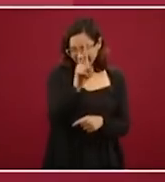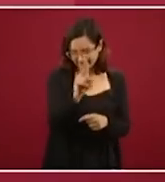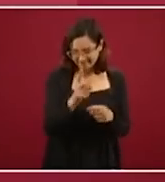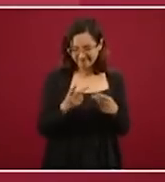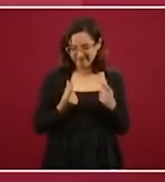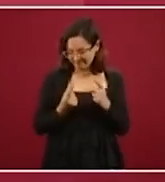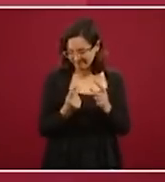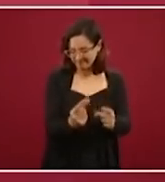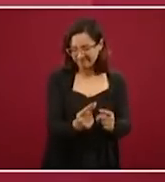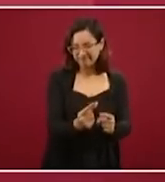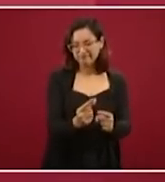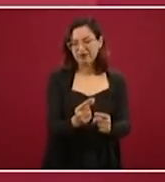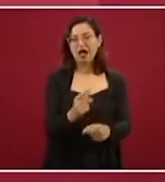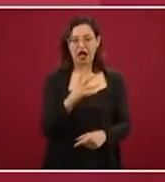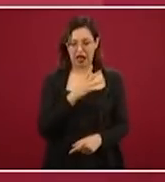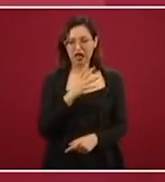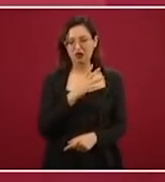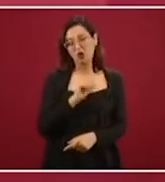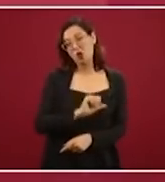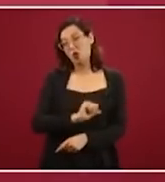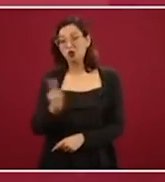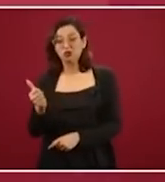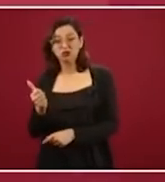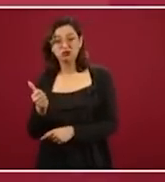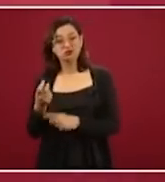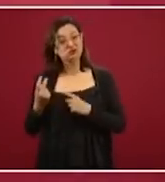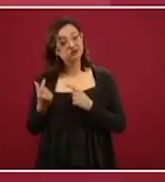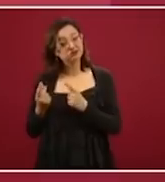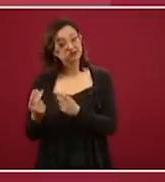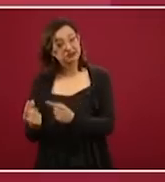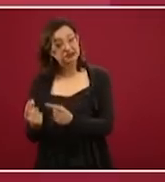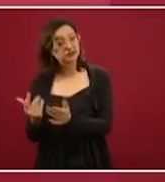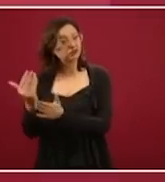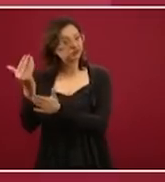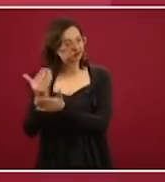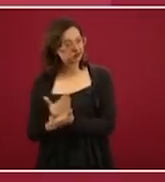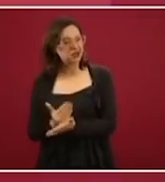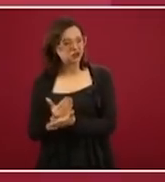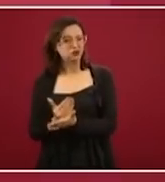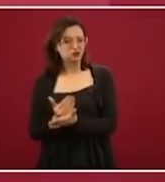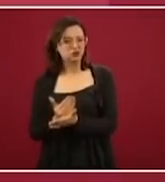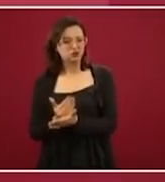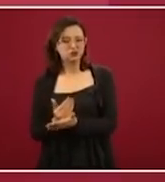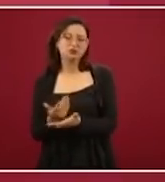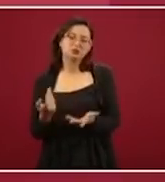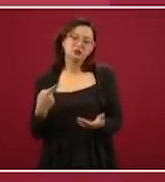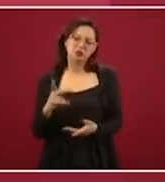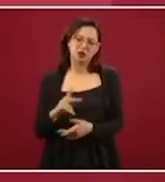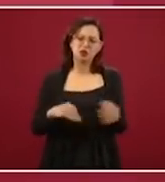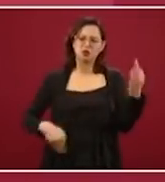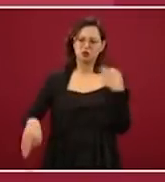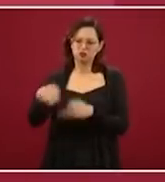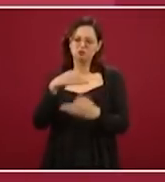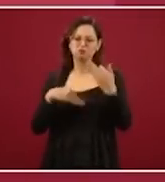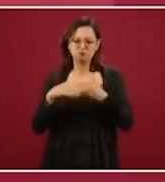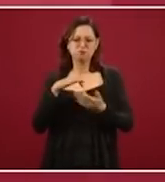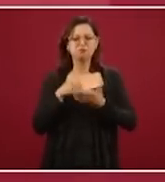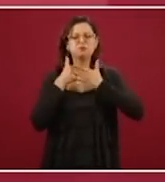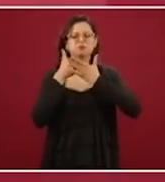sí, todos ayudan, pero hay quienes ayudan más.